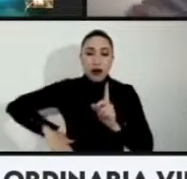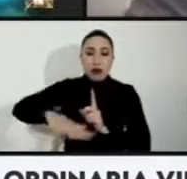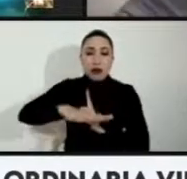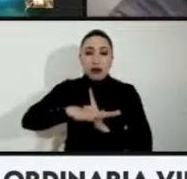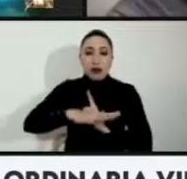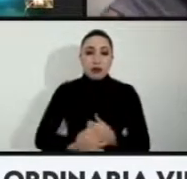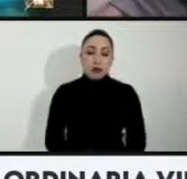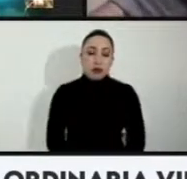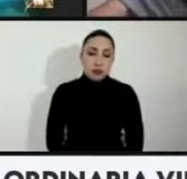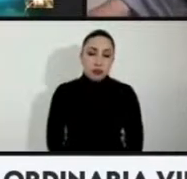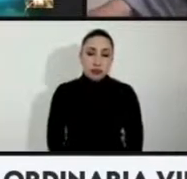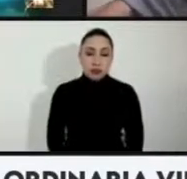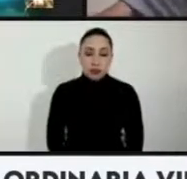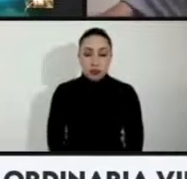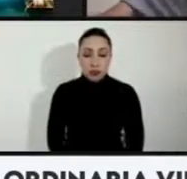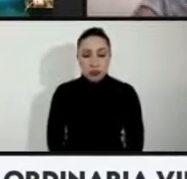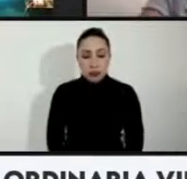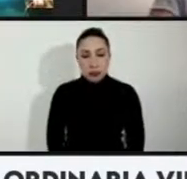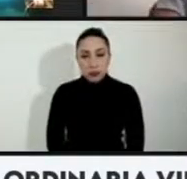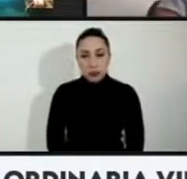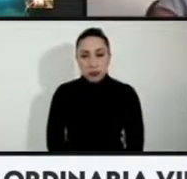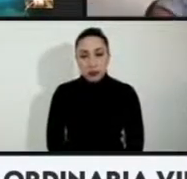Protección Ecológica y Animal.